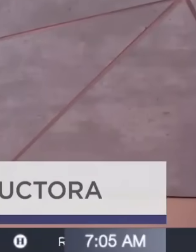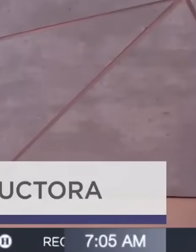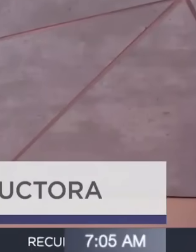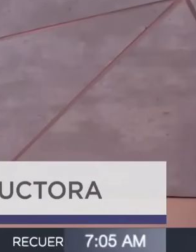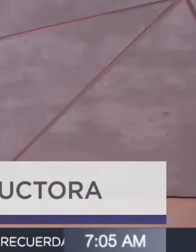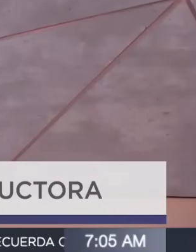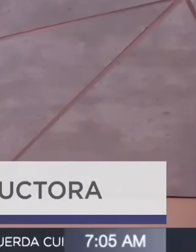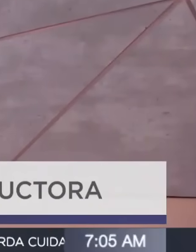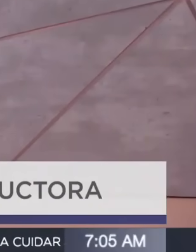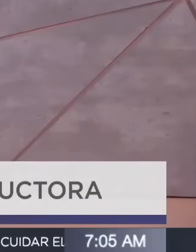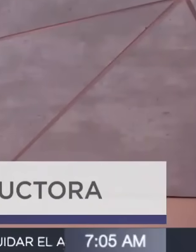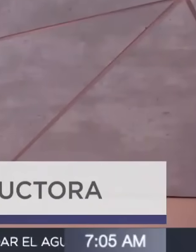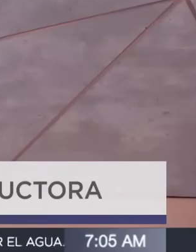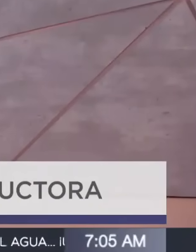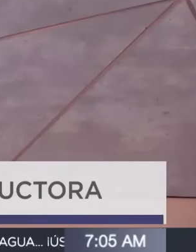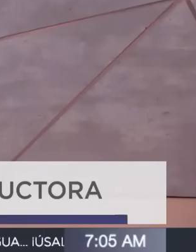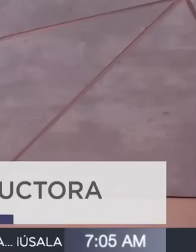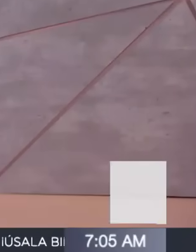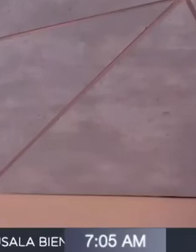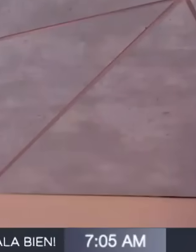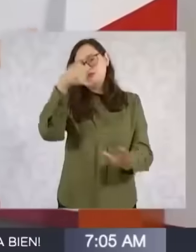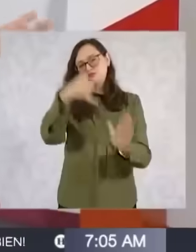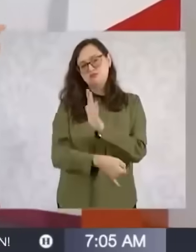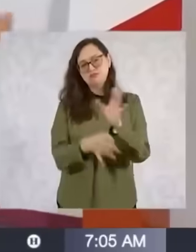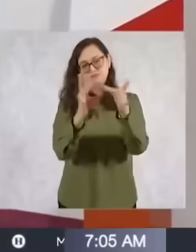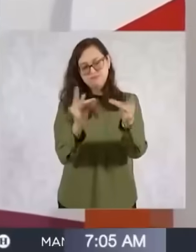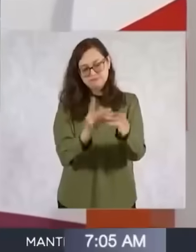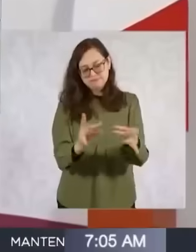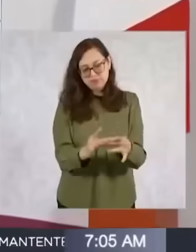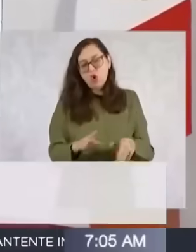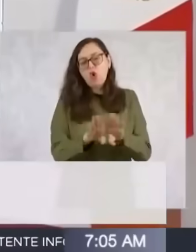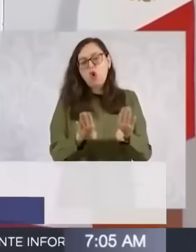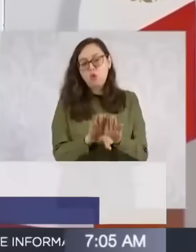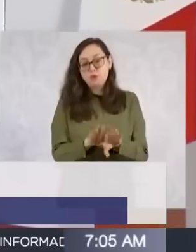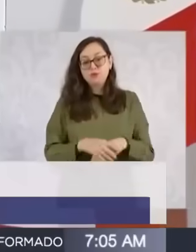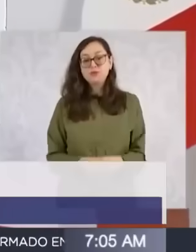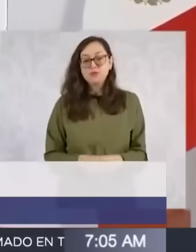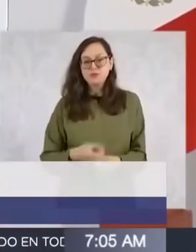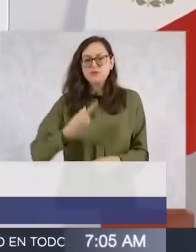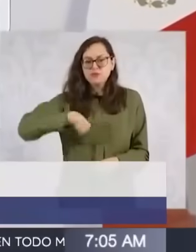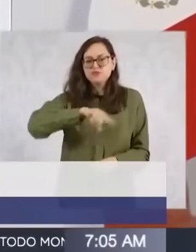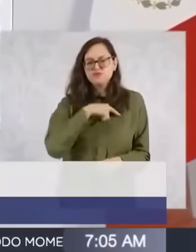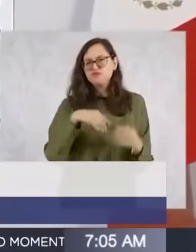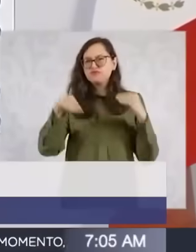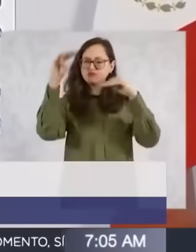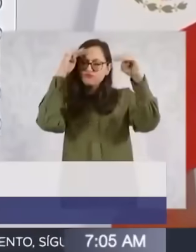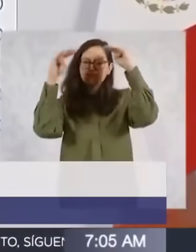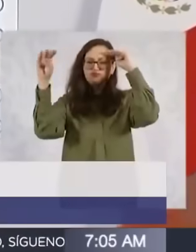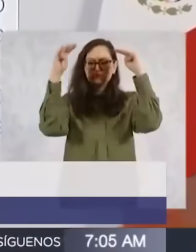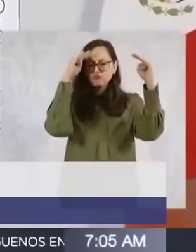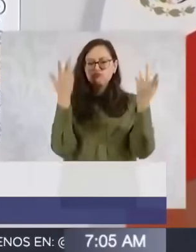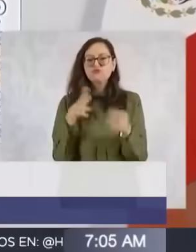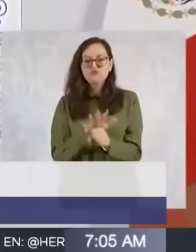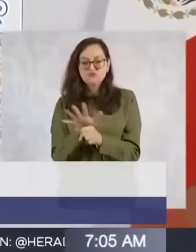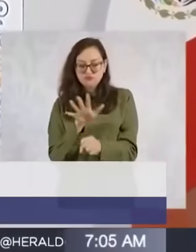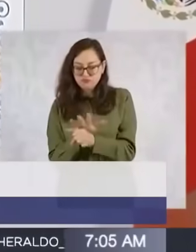explicaron ayer en la conferencia matutina hemos estado pensando en varias opciones una